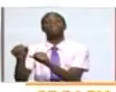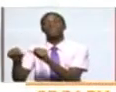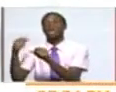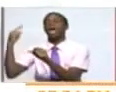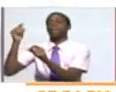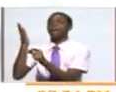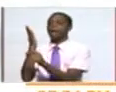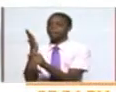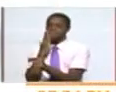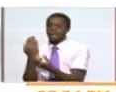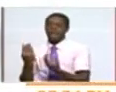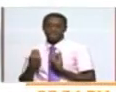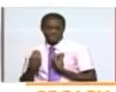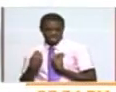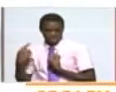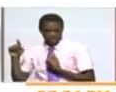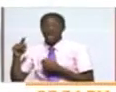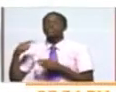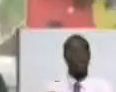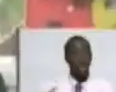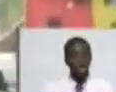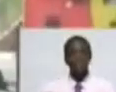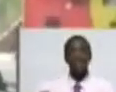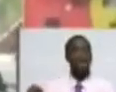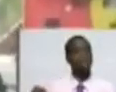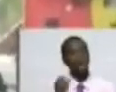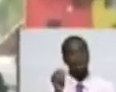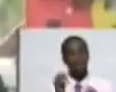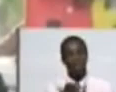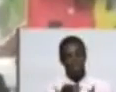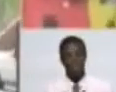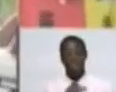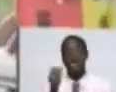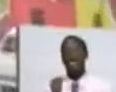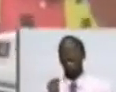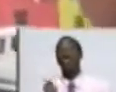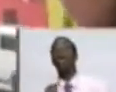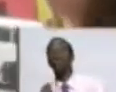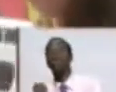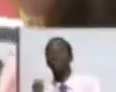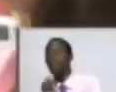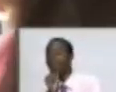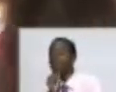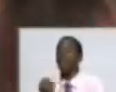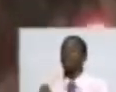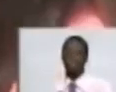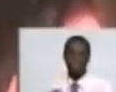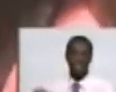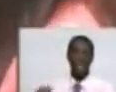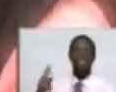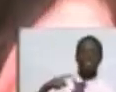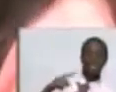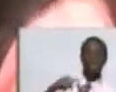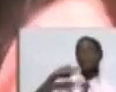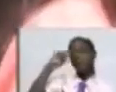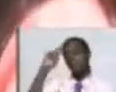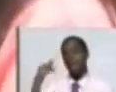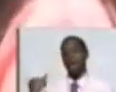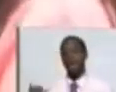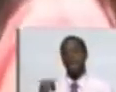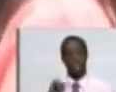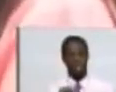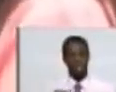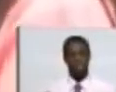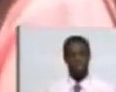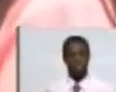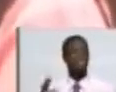viva, trabaja, lo lleva todos los días al colegio. Es su abuela también, está viva, tiene sus tíos, tiene su padre. Y